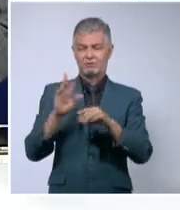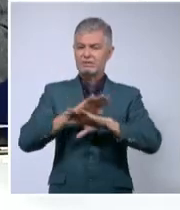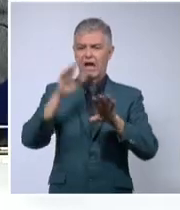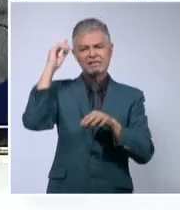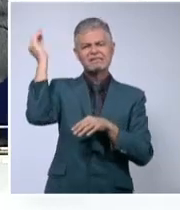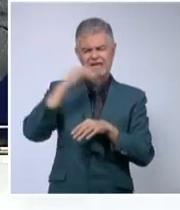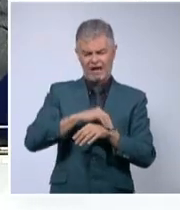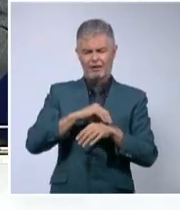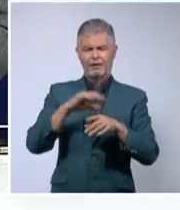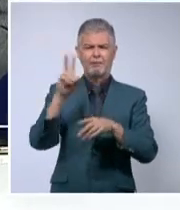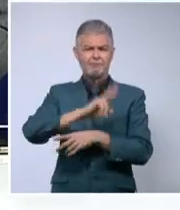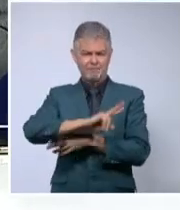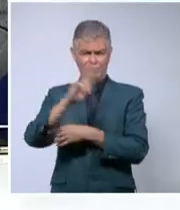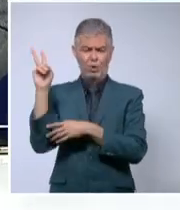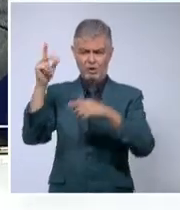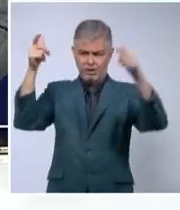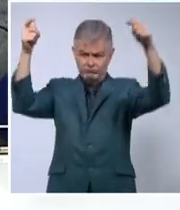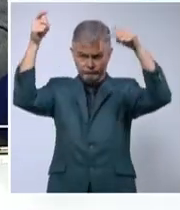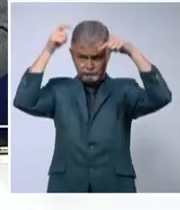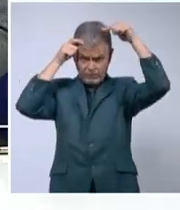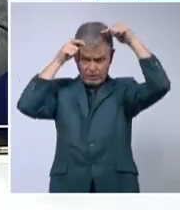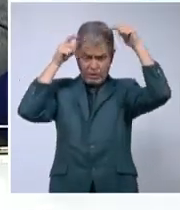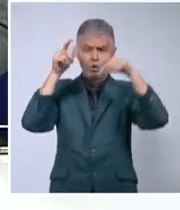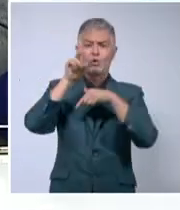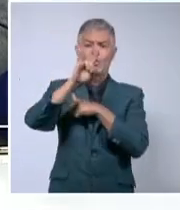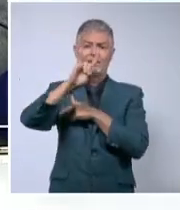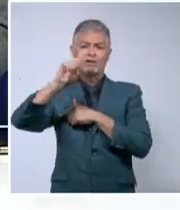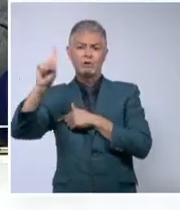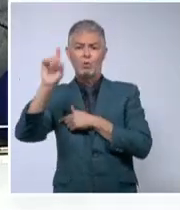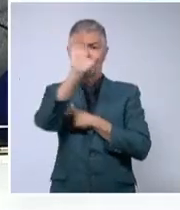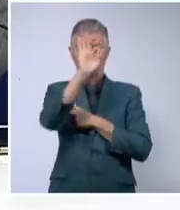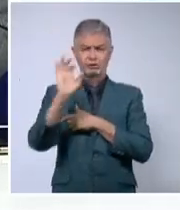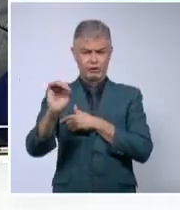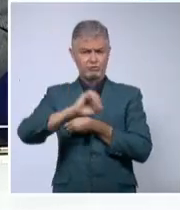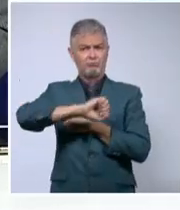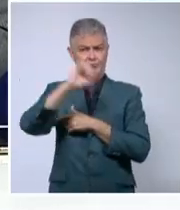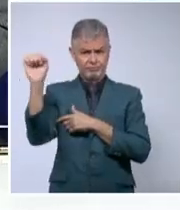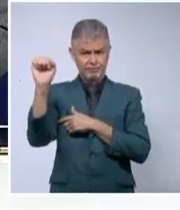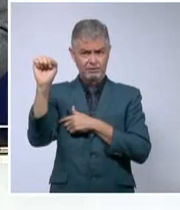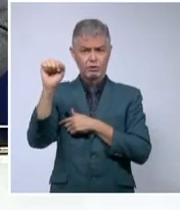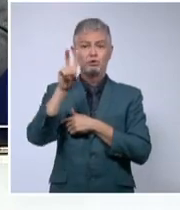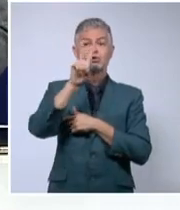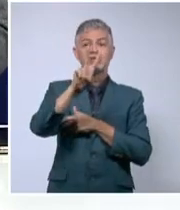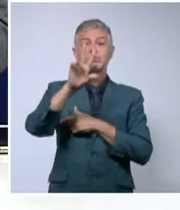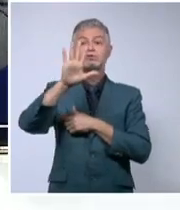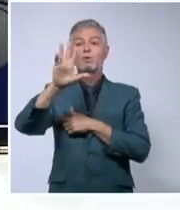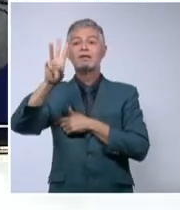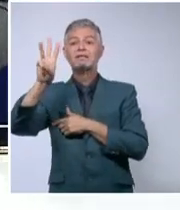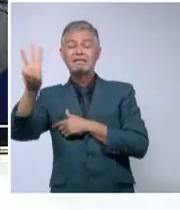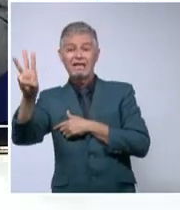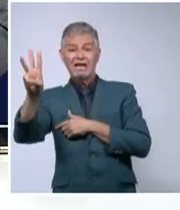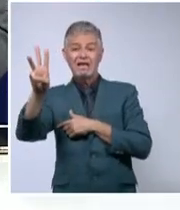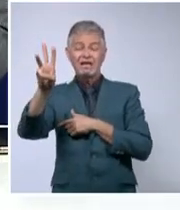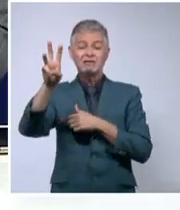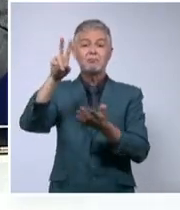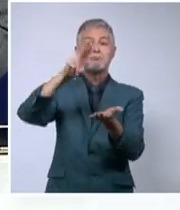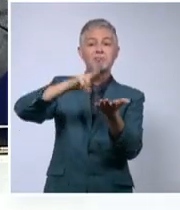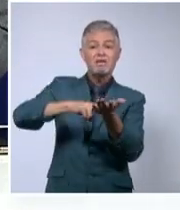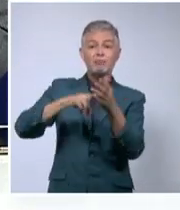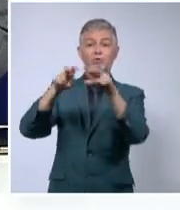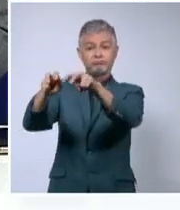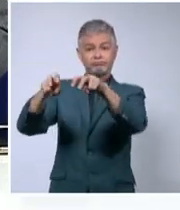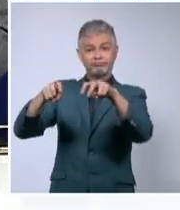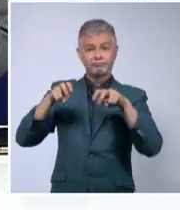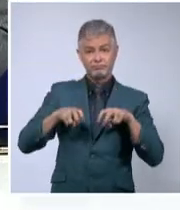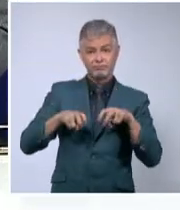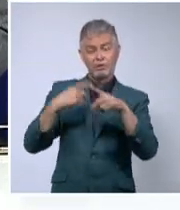chavismo con más del 91% de la votación. Esto significa 253 escaños, mientras el resto de los partidos opositores